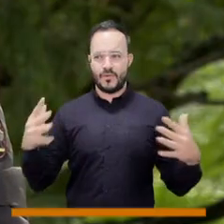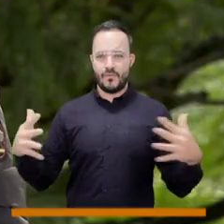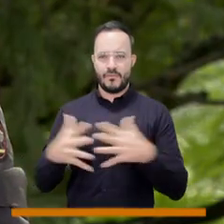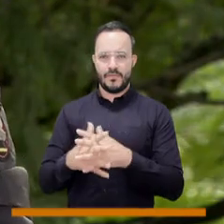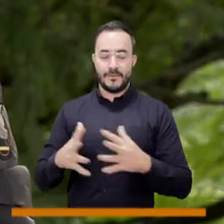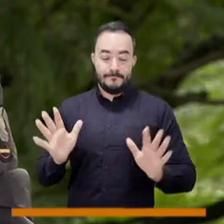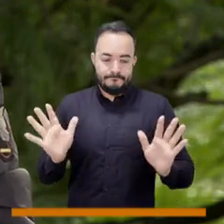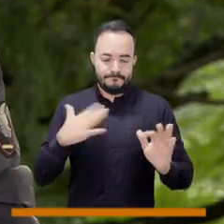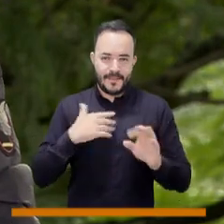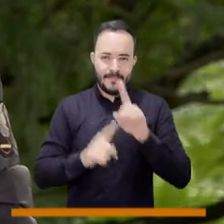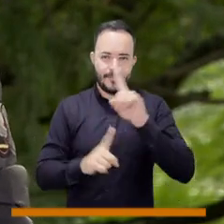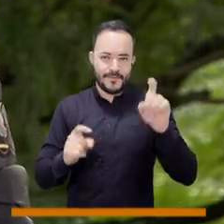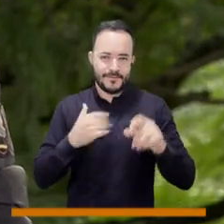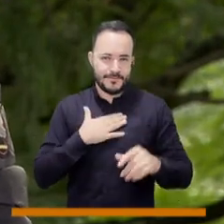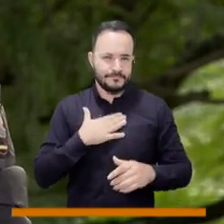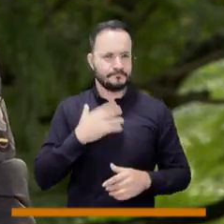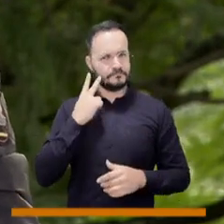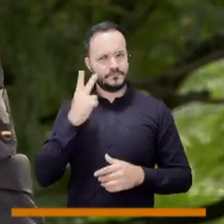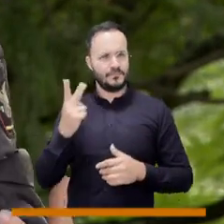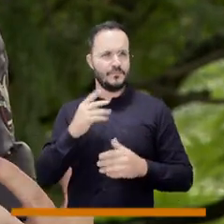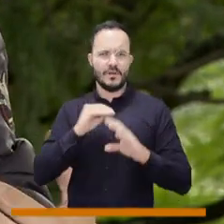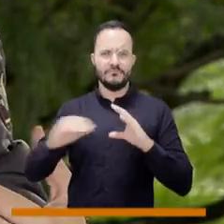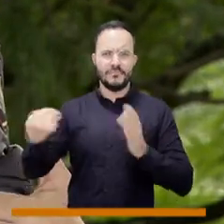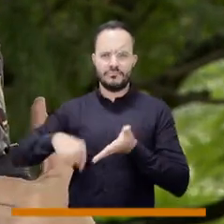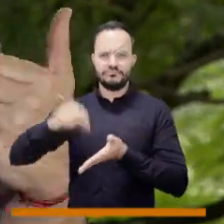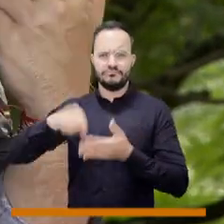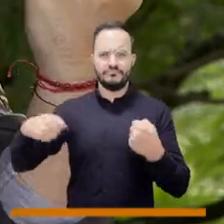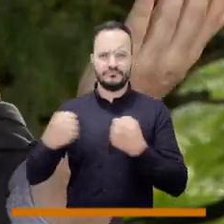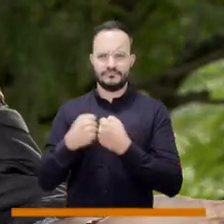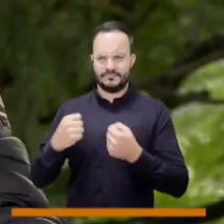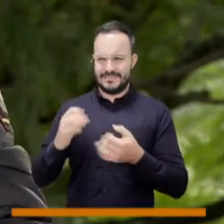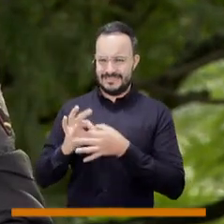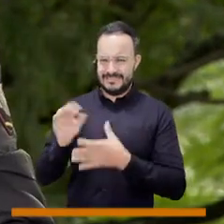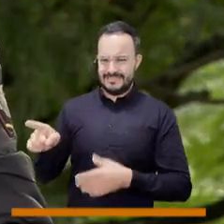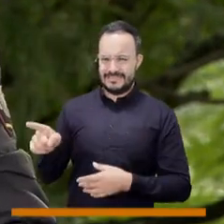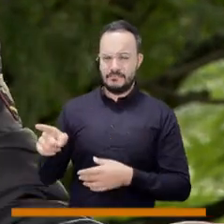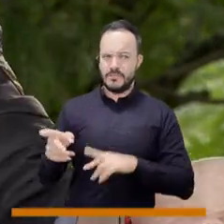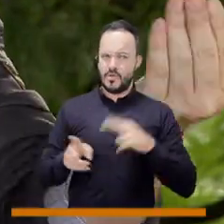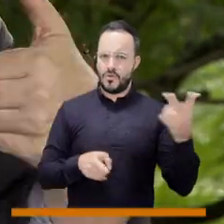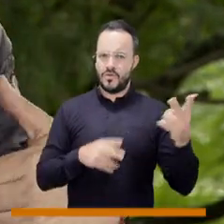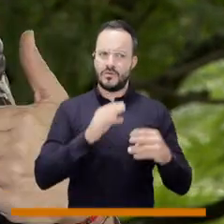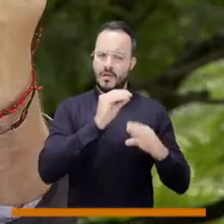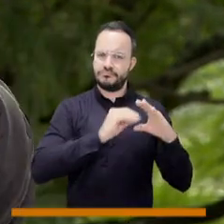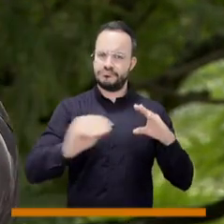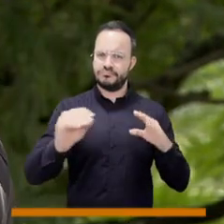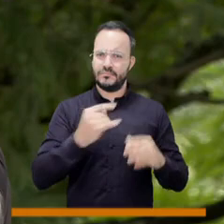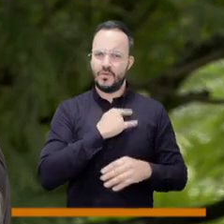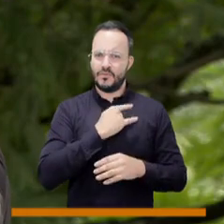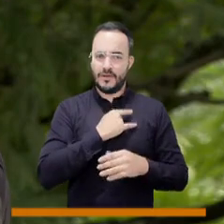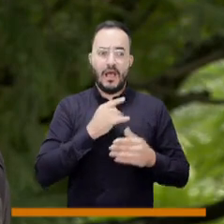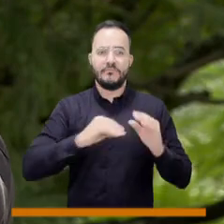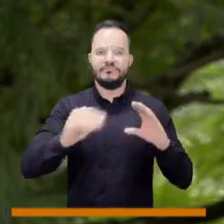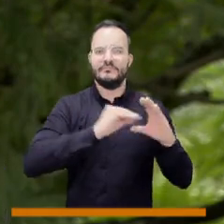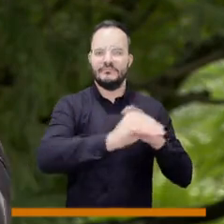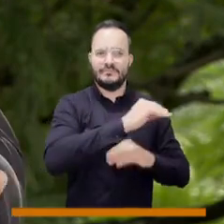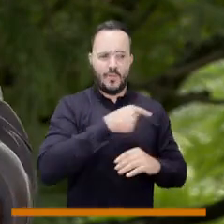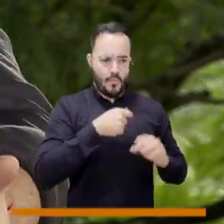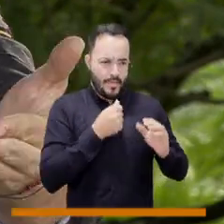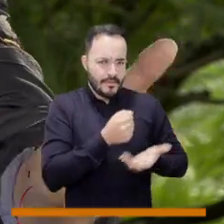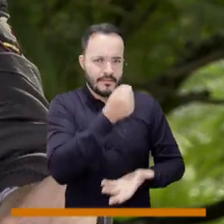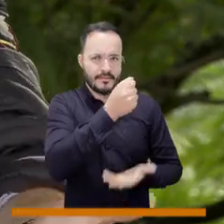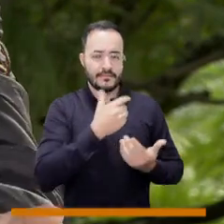del alcalde. Entonces ahí la pregunta que uno se hace es, ¿por qué ha habido voluntad política para firmar esos convenios y no para trasladarle a las universidades que